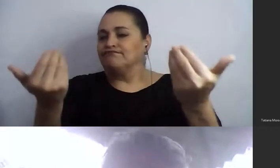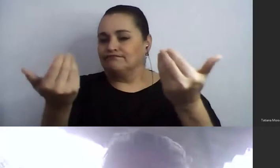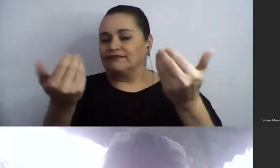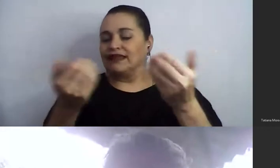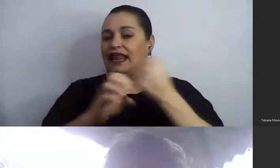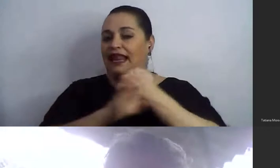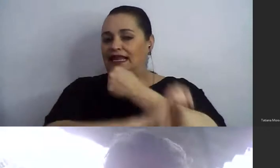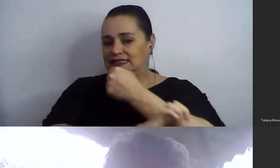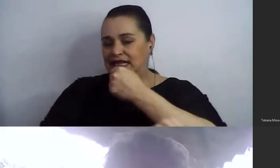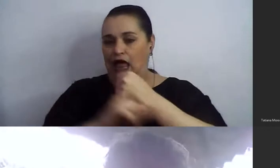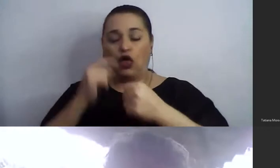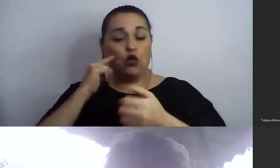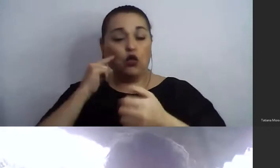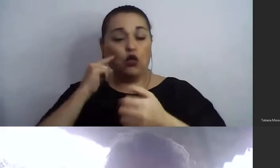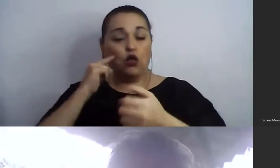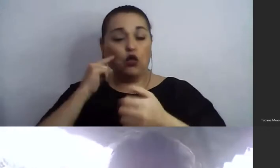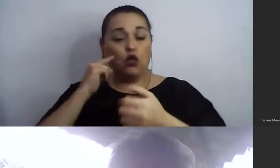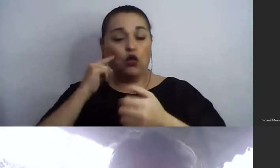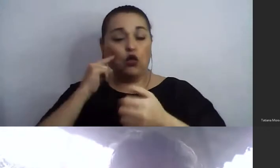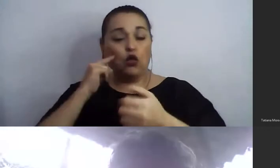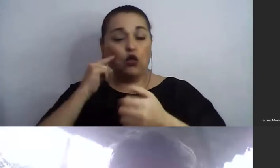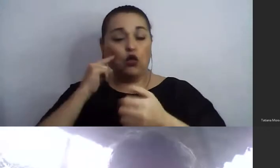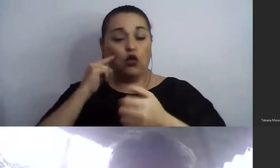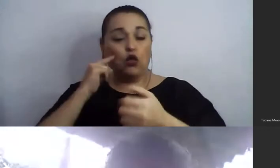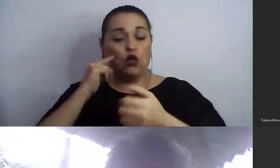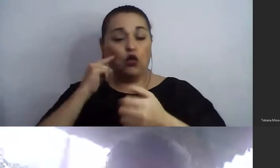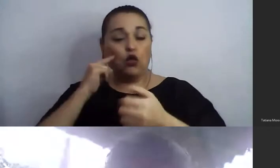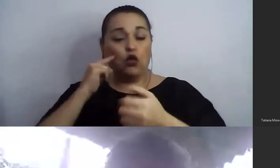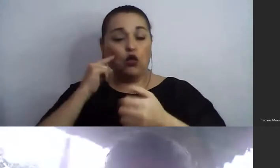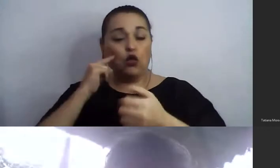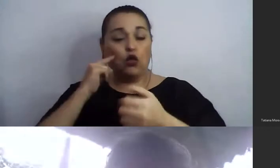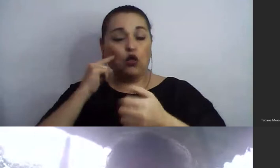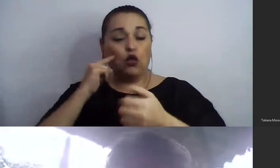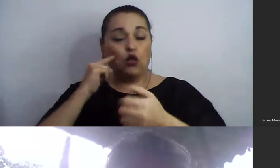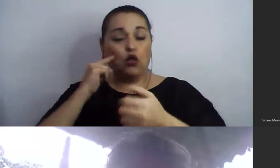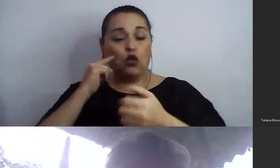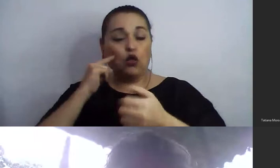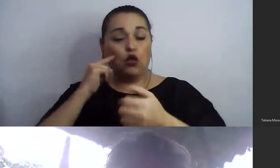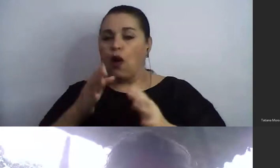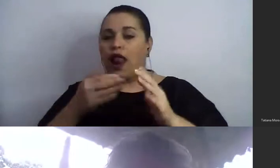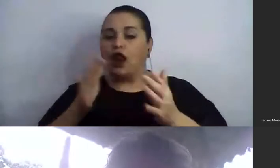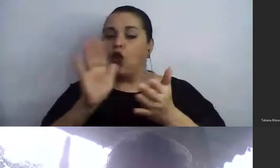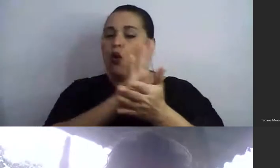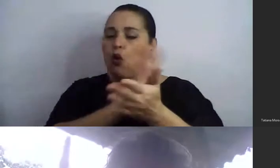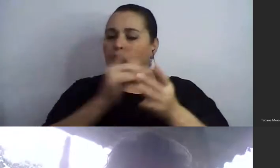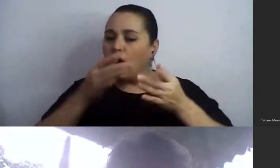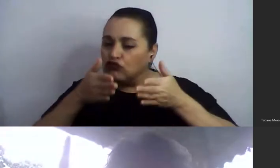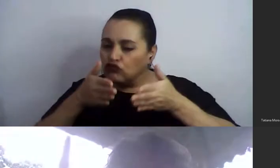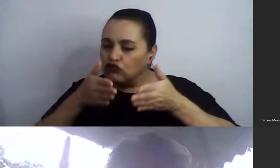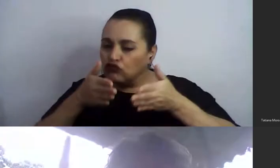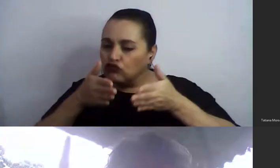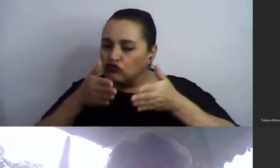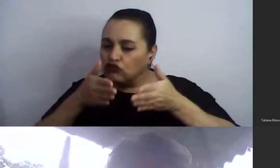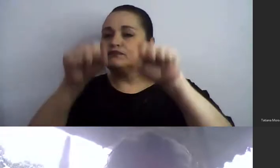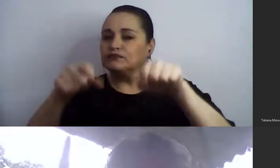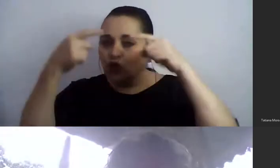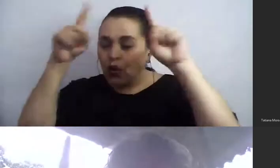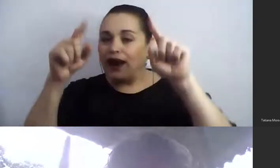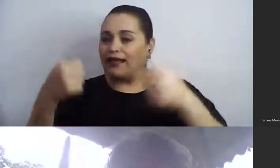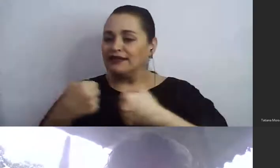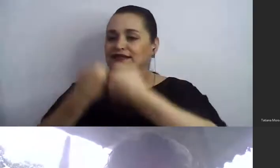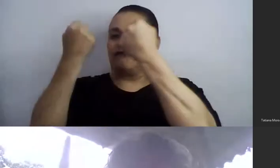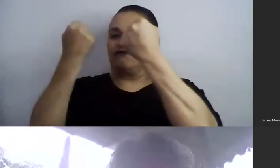en su objetivo 17 las alianzas y la cooperación como la hoja de ruta para conseguir abordar los desafíos